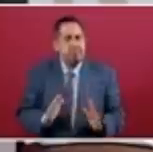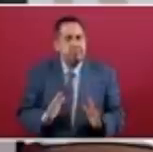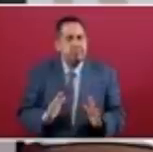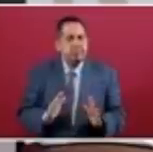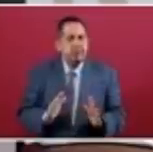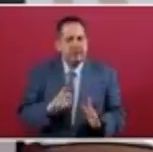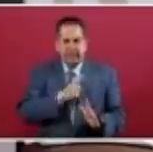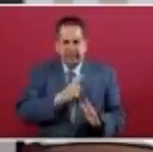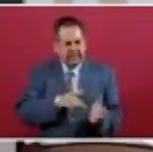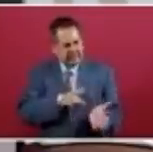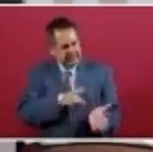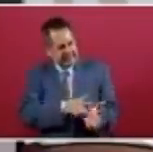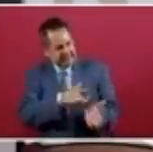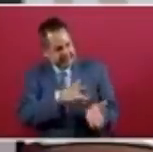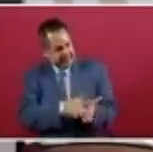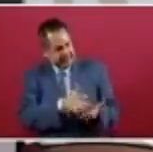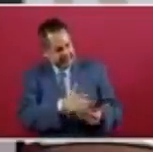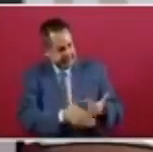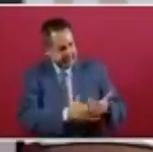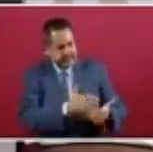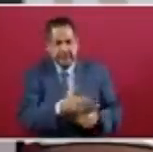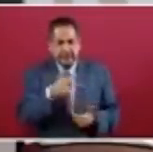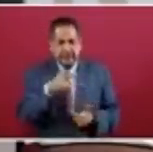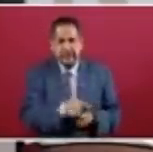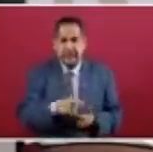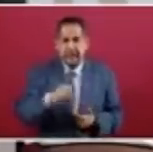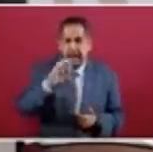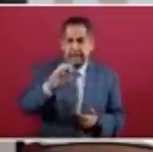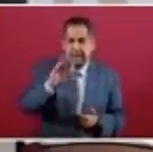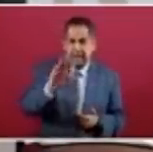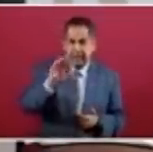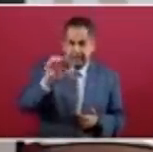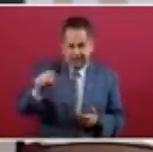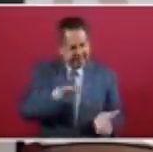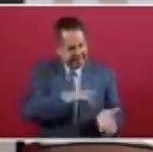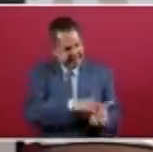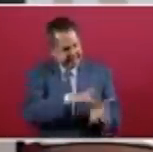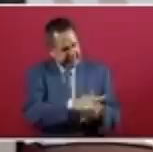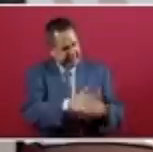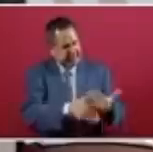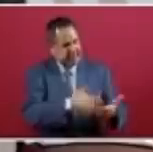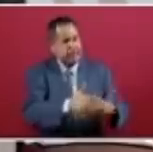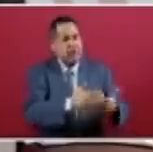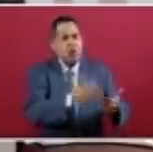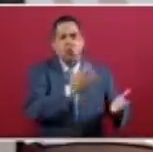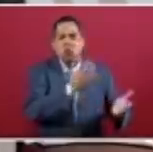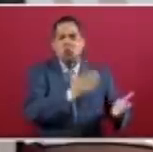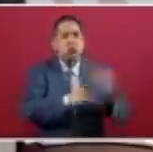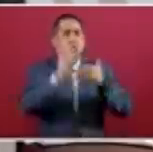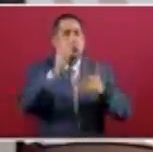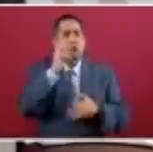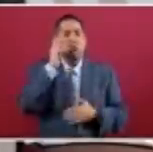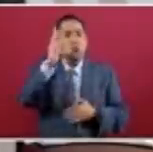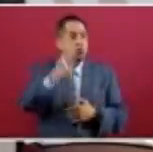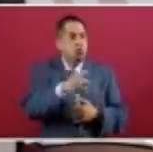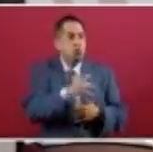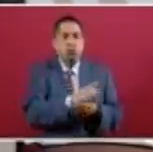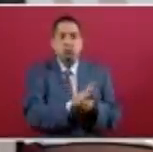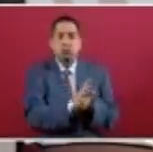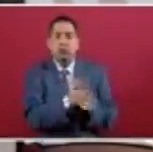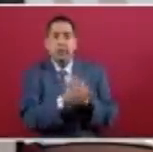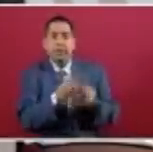sacar adelante a la Comisión Federal de Electricidad, producir más energía, que haya